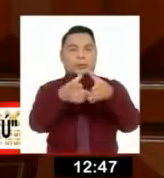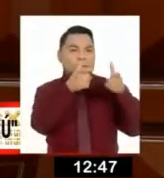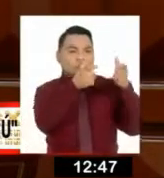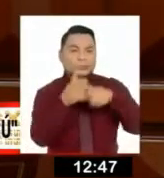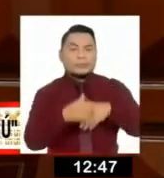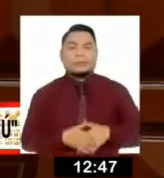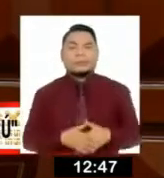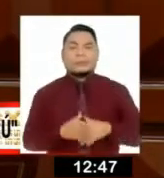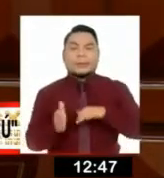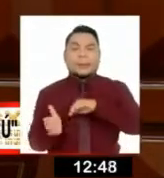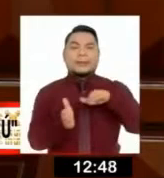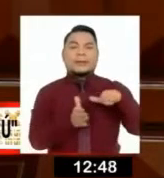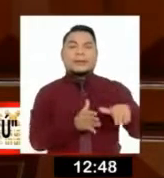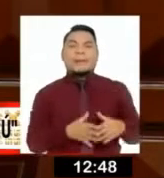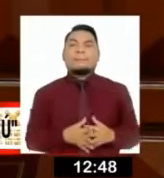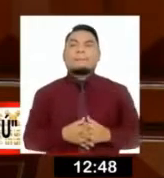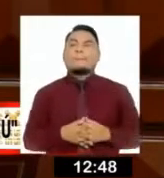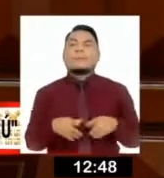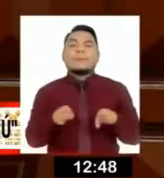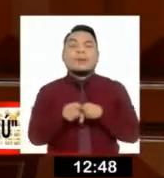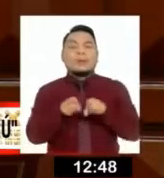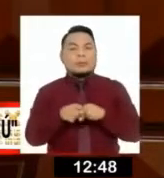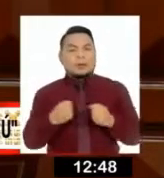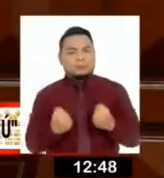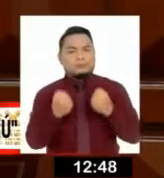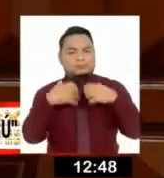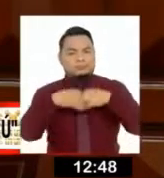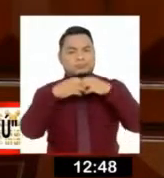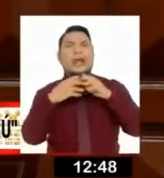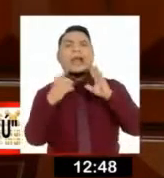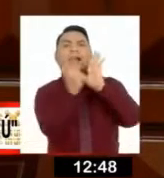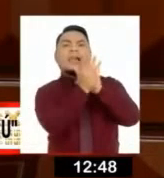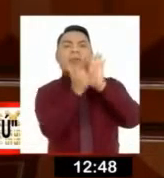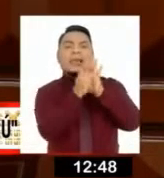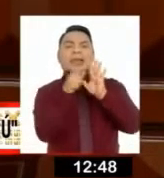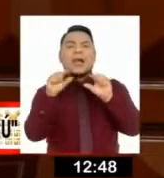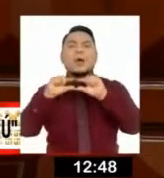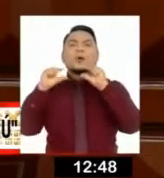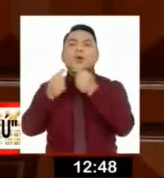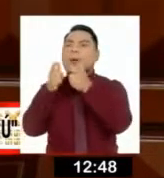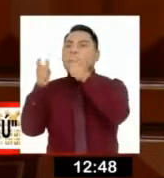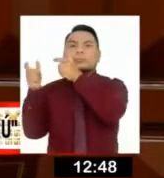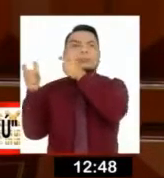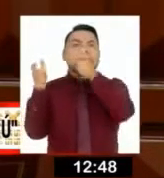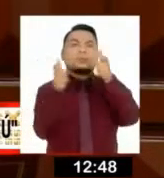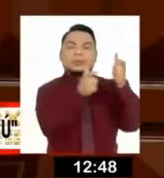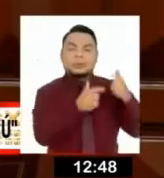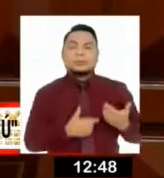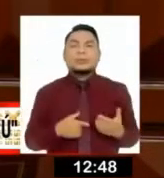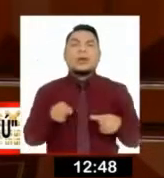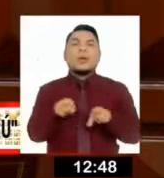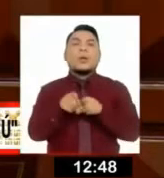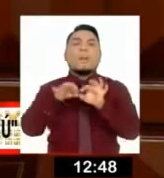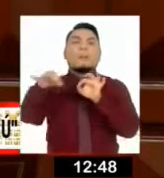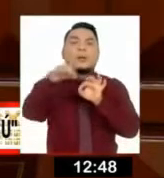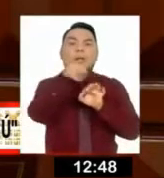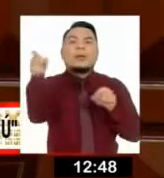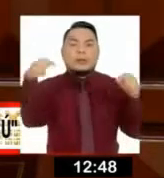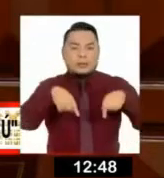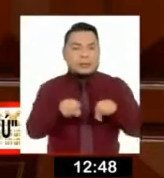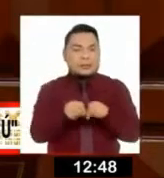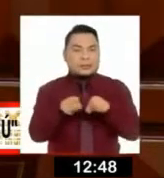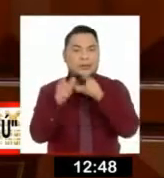Fortaleceremos la ley de rondas, incidiendo en su organización interna, respetando su